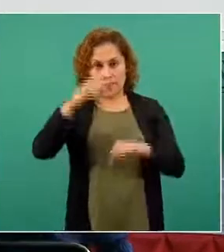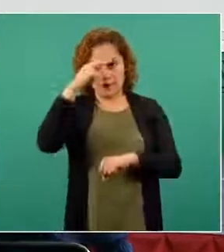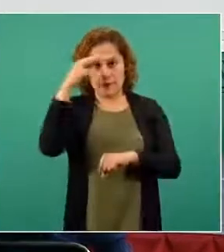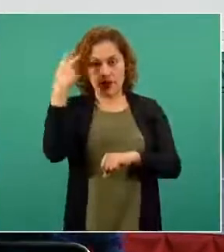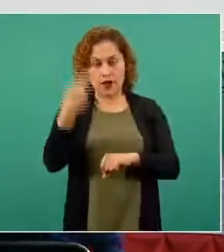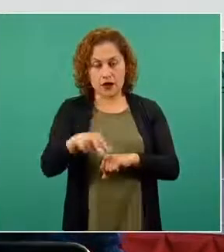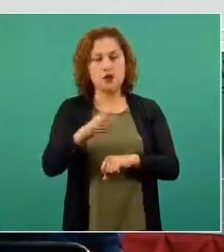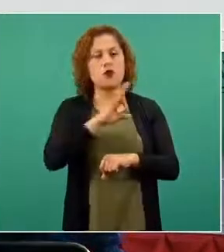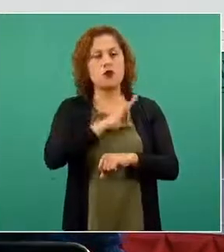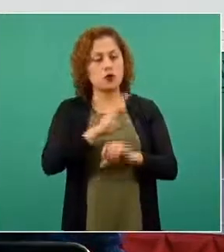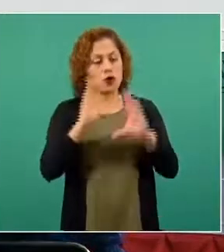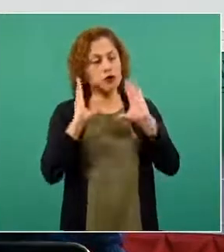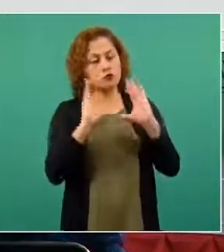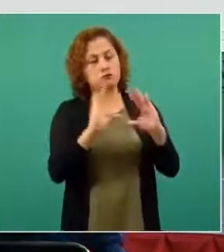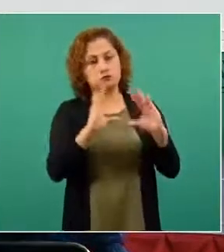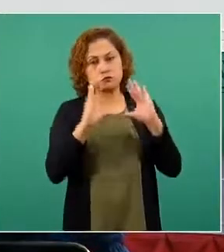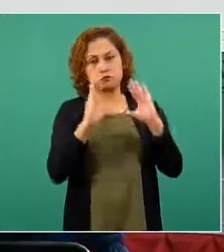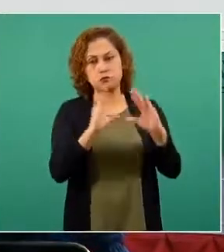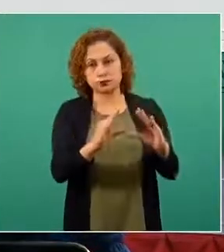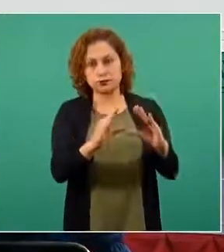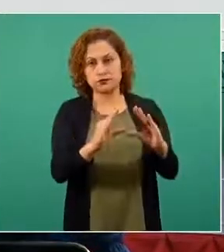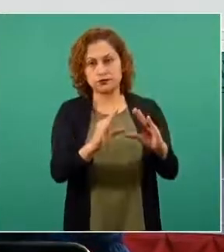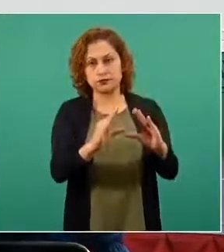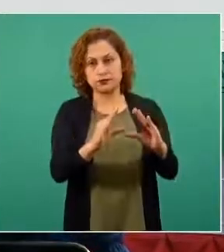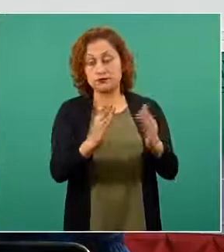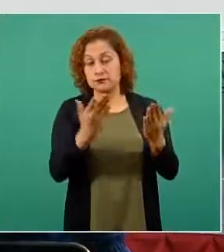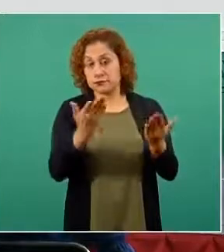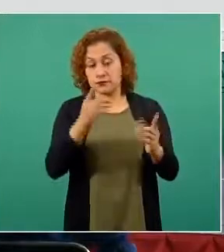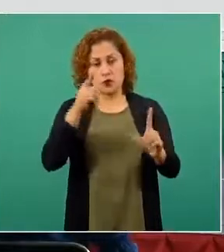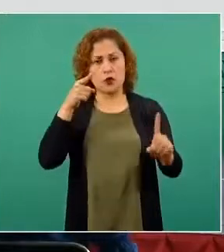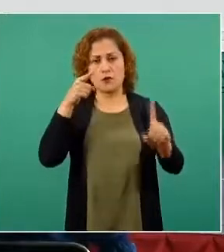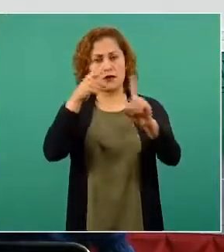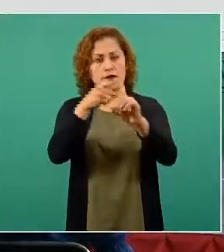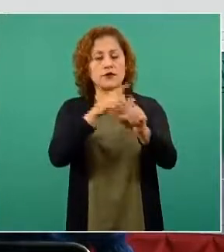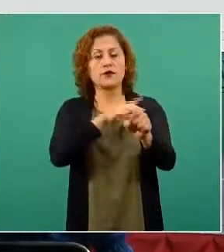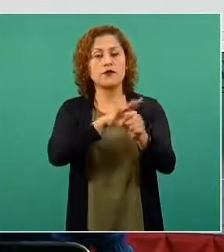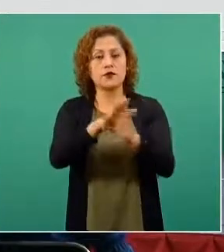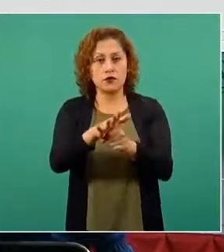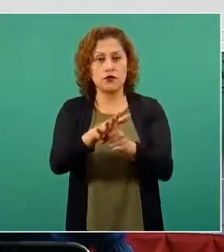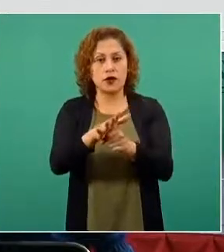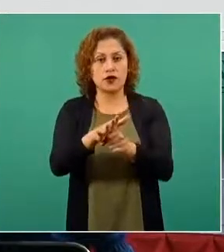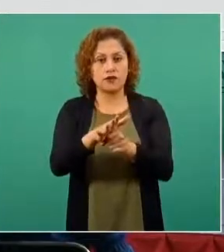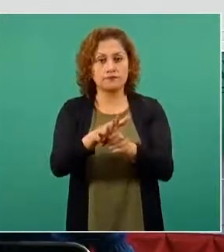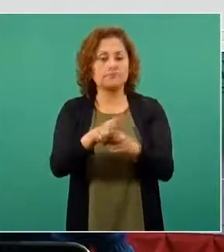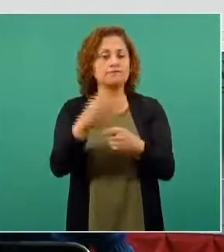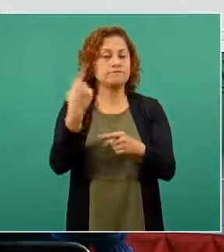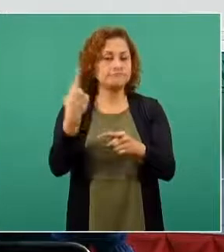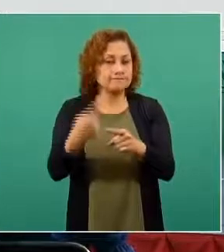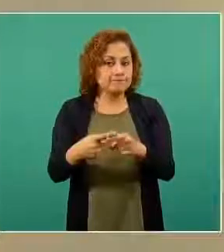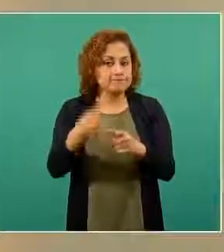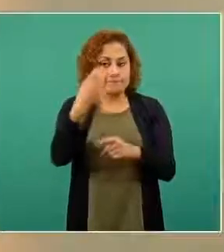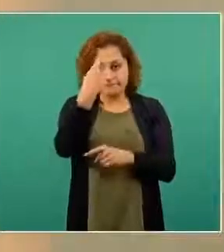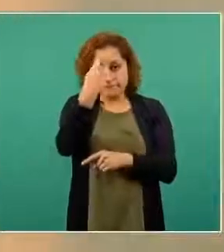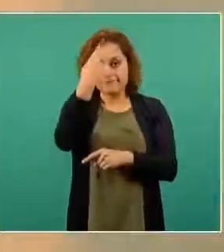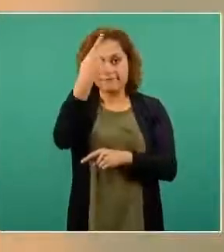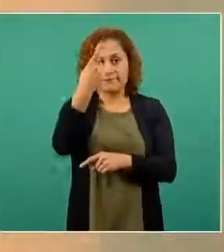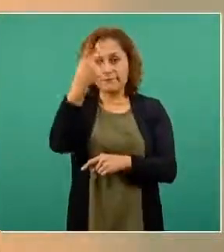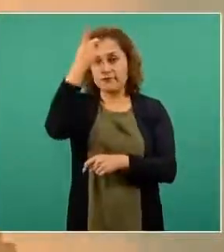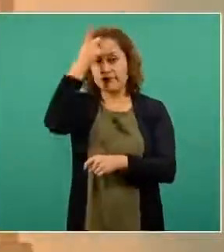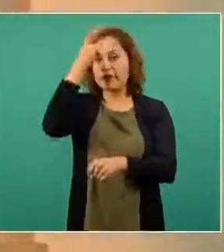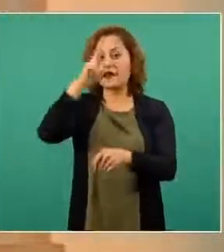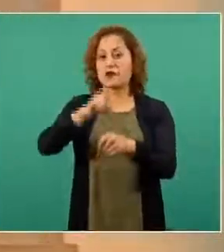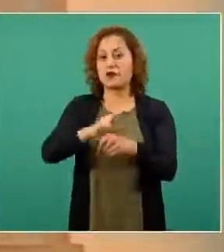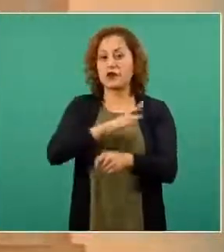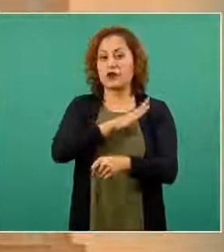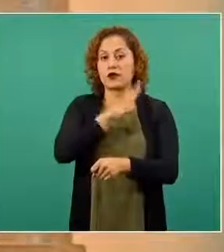capacitación, y en donde la idea original vino de nuestro director general, el doctor David Kersenovich,